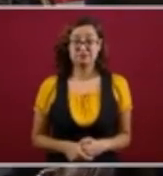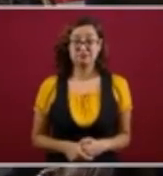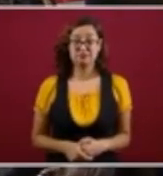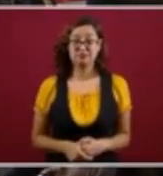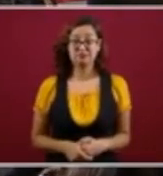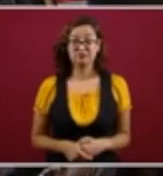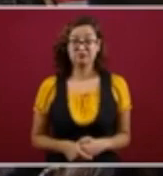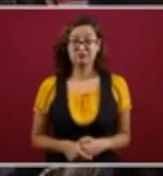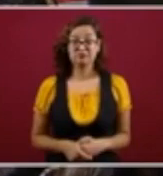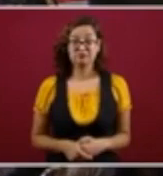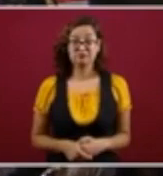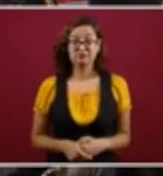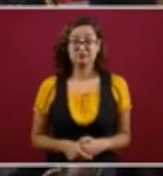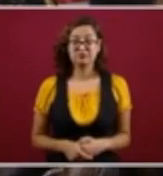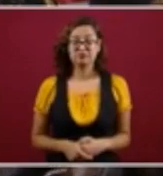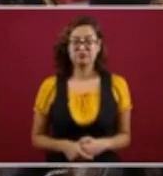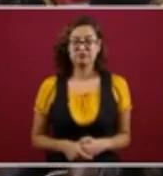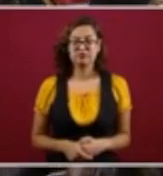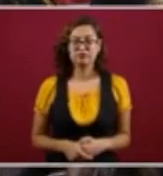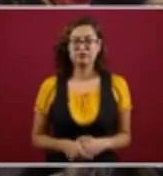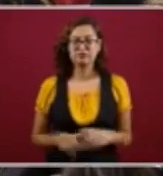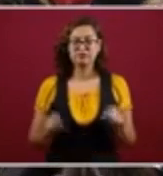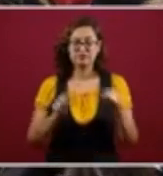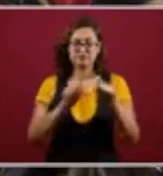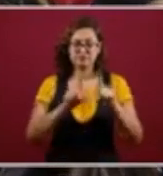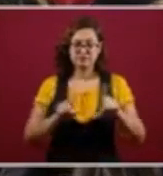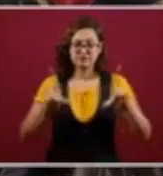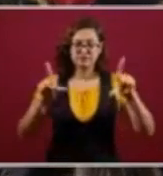amplían. Bueno, de todas maneras, hoy lo vamos